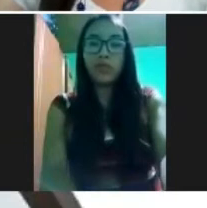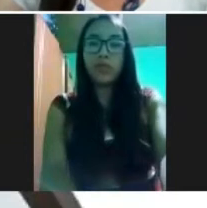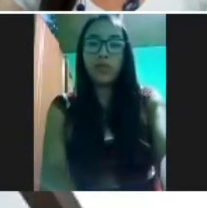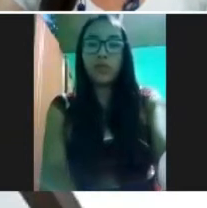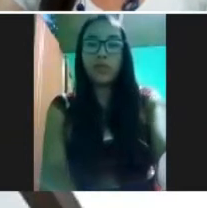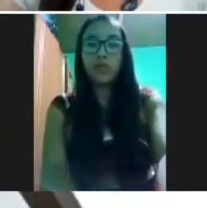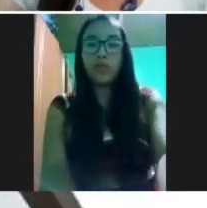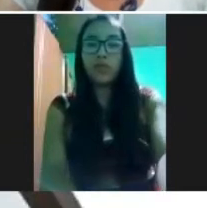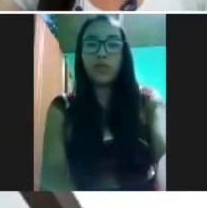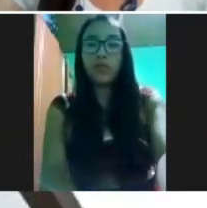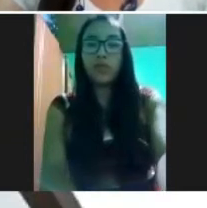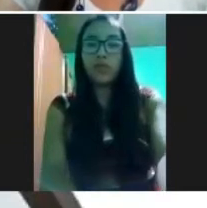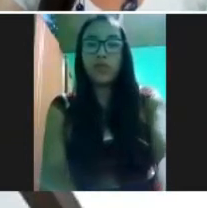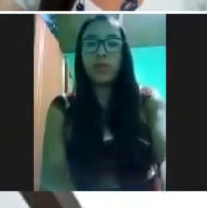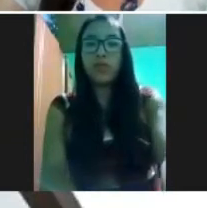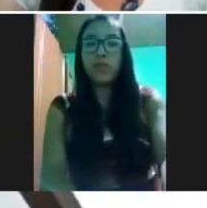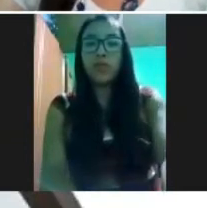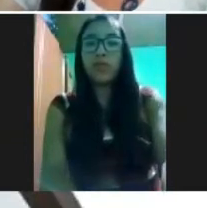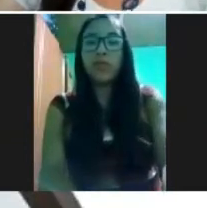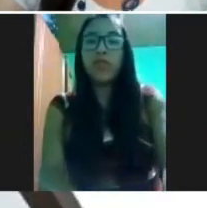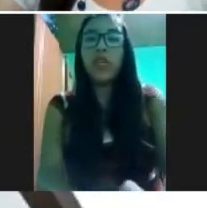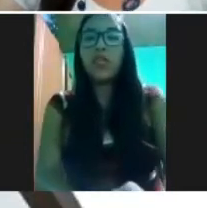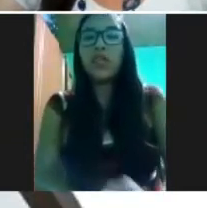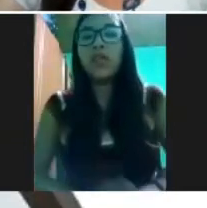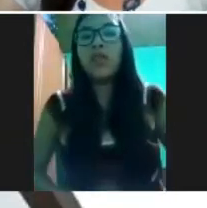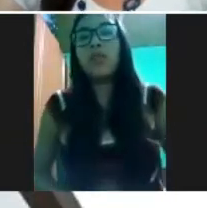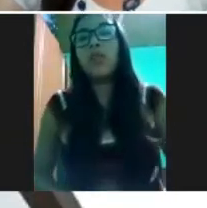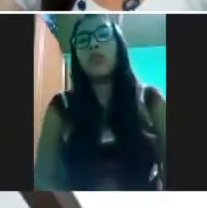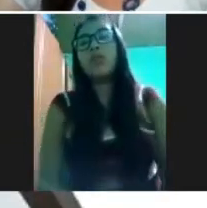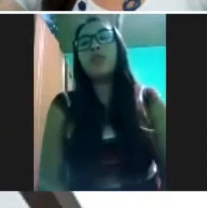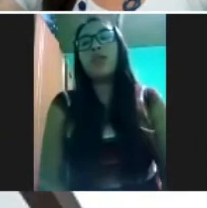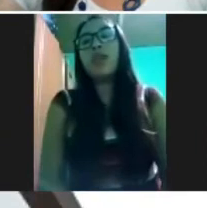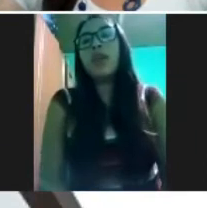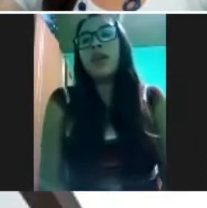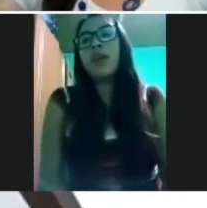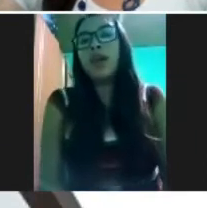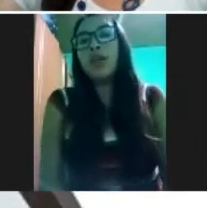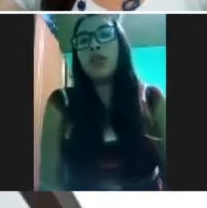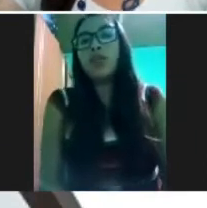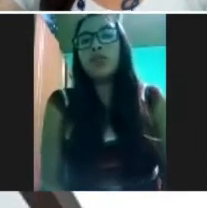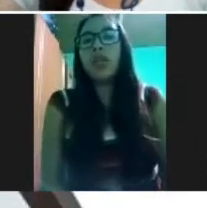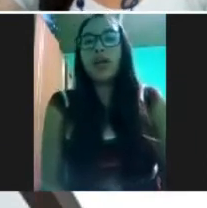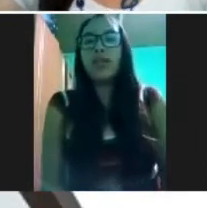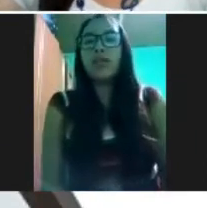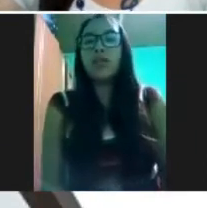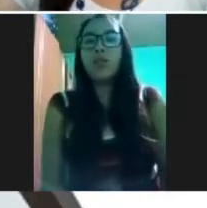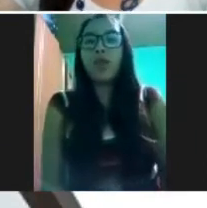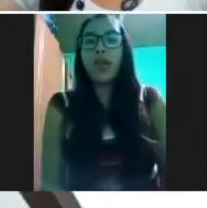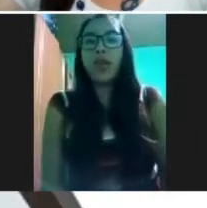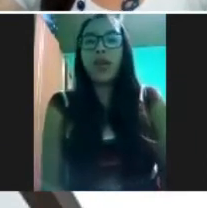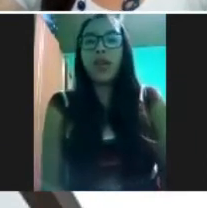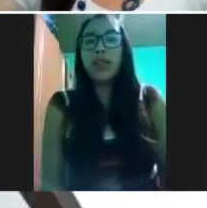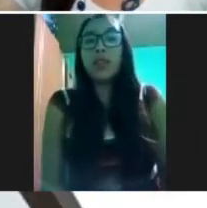más difícil esa situación, ¿verdad? Sí, exacto, así como tú lo mencionabas, incluso se han